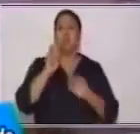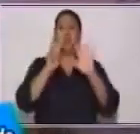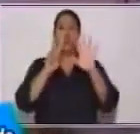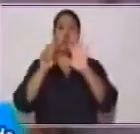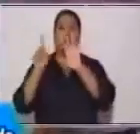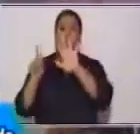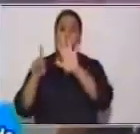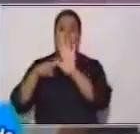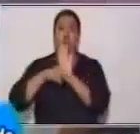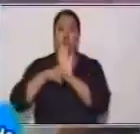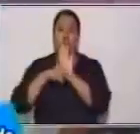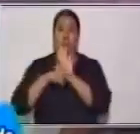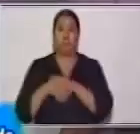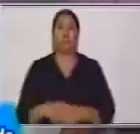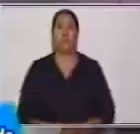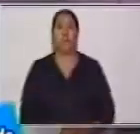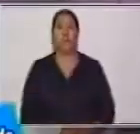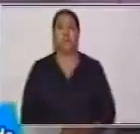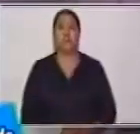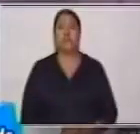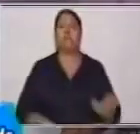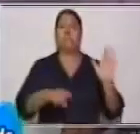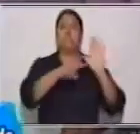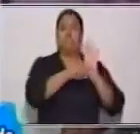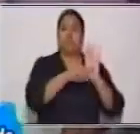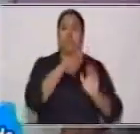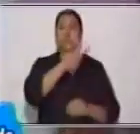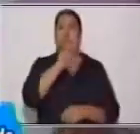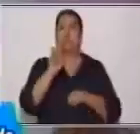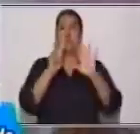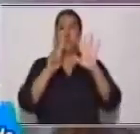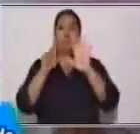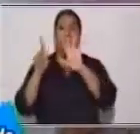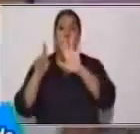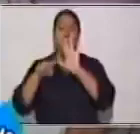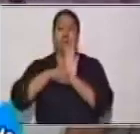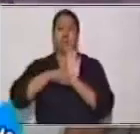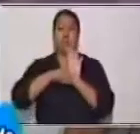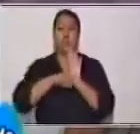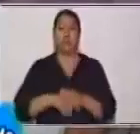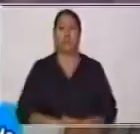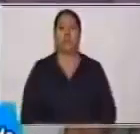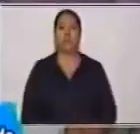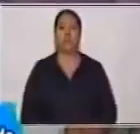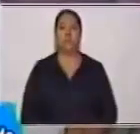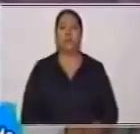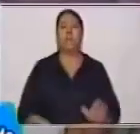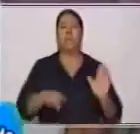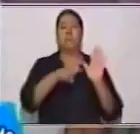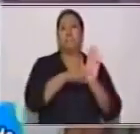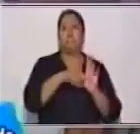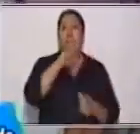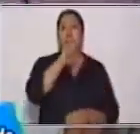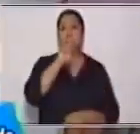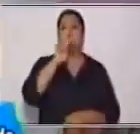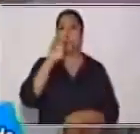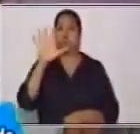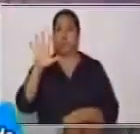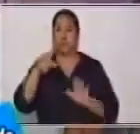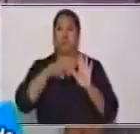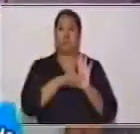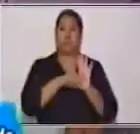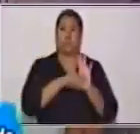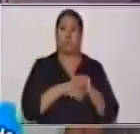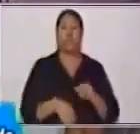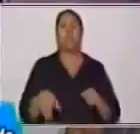negativos. Menos 276 negativos. Menos 135 negativos